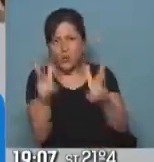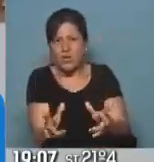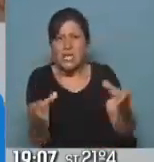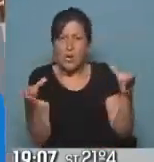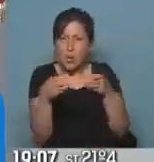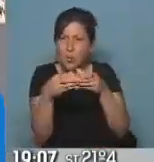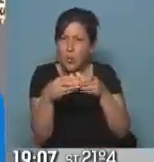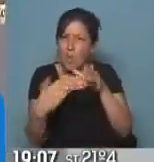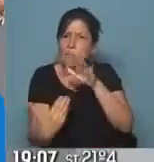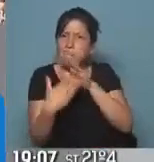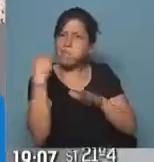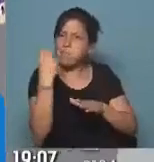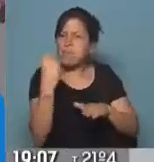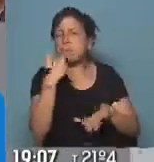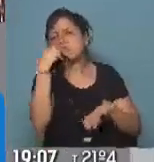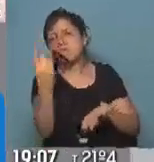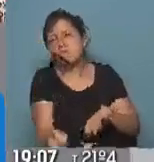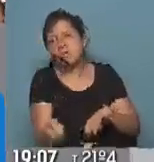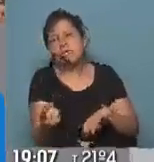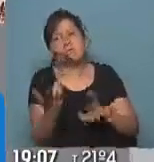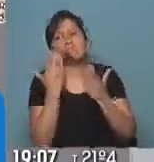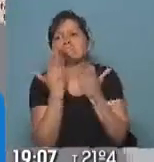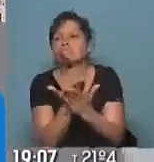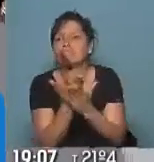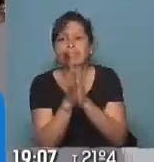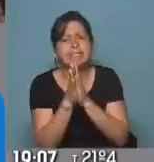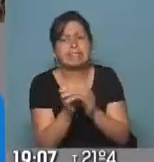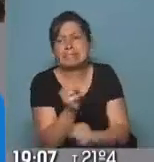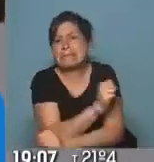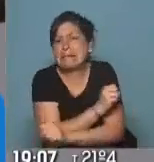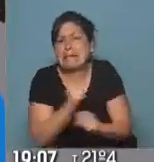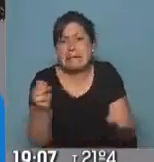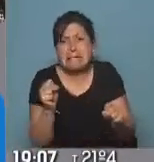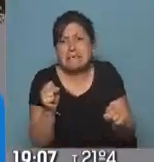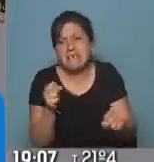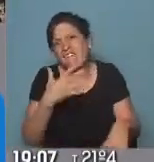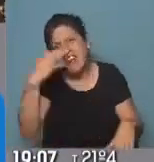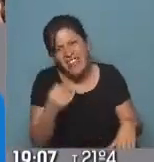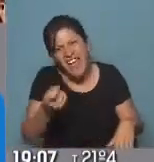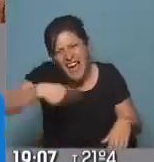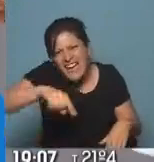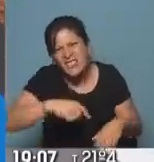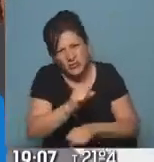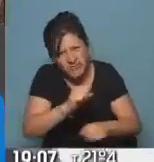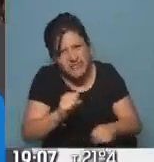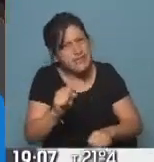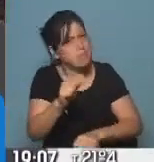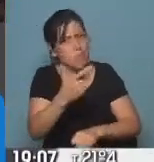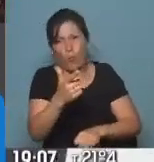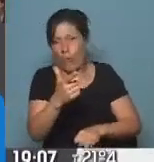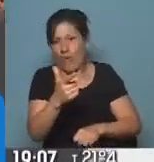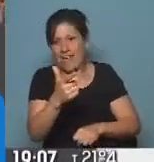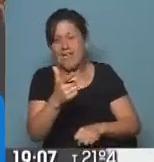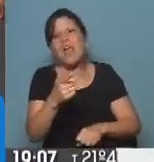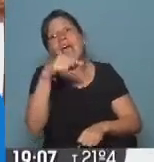Quintanilla sale a pedir un recurso de crisis a la Secretaría de Trabajo, siendo que no está la crisis, no está pasando ninguna crisis, pero